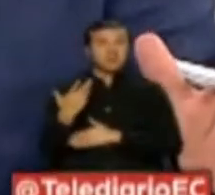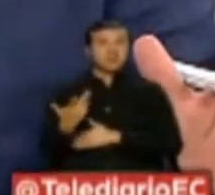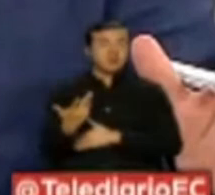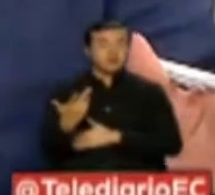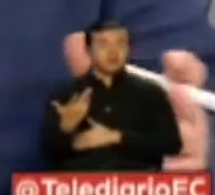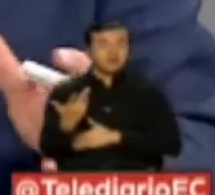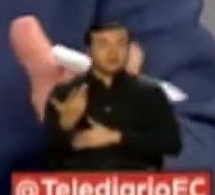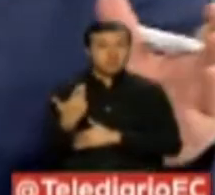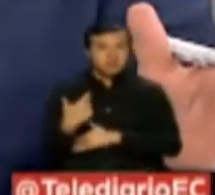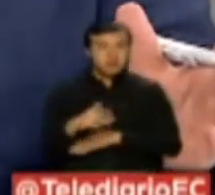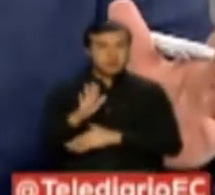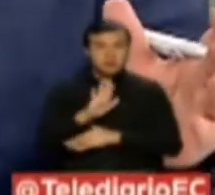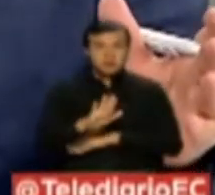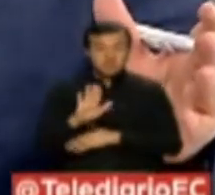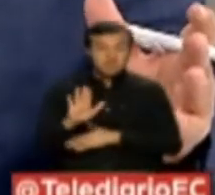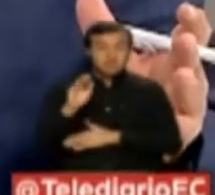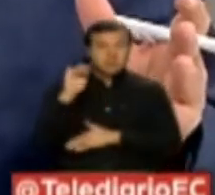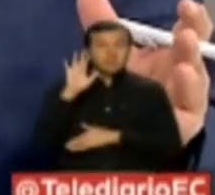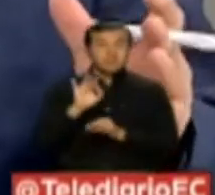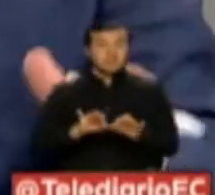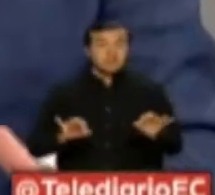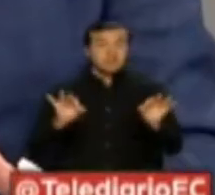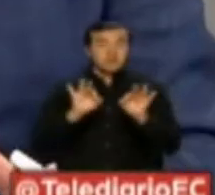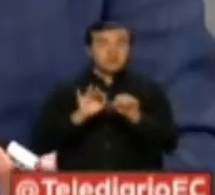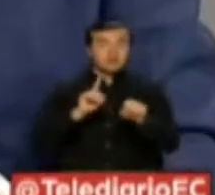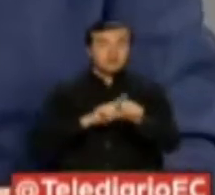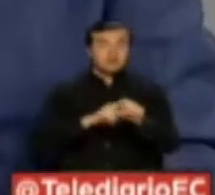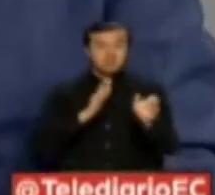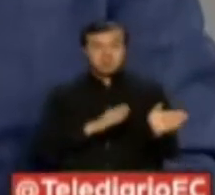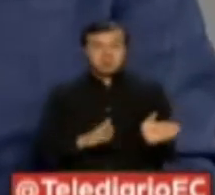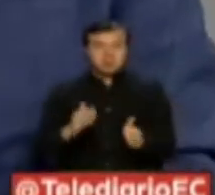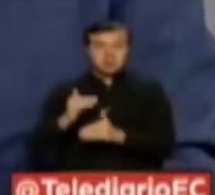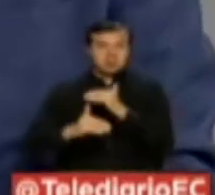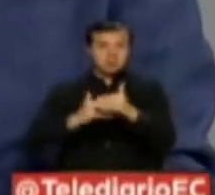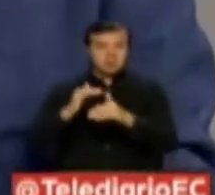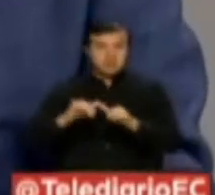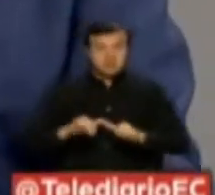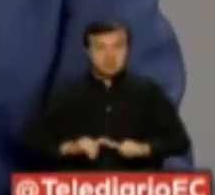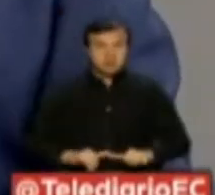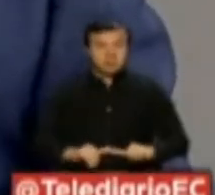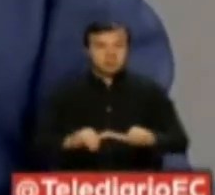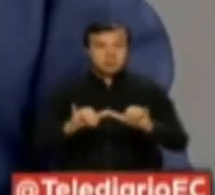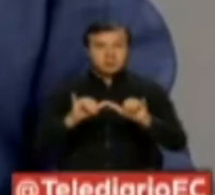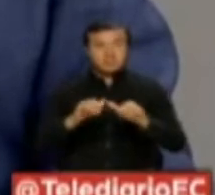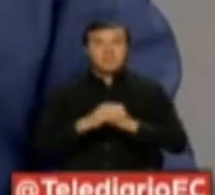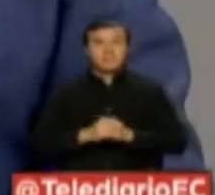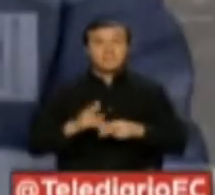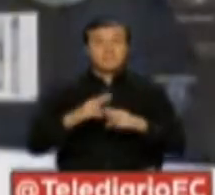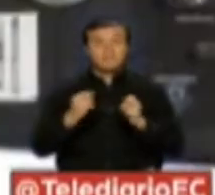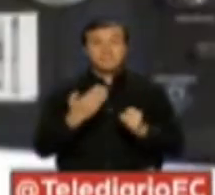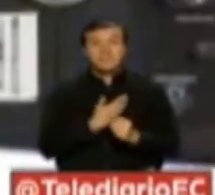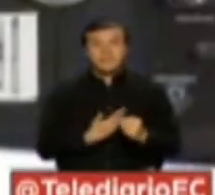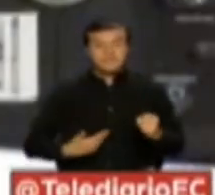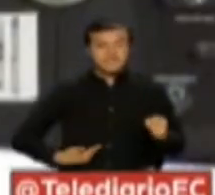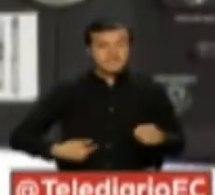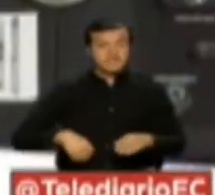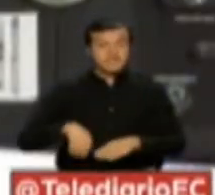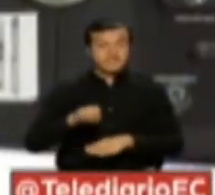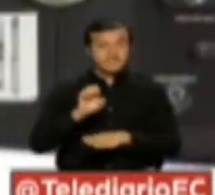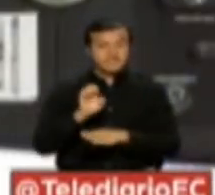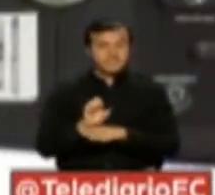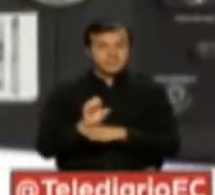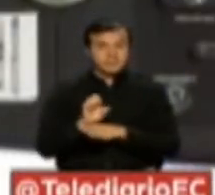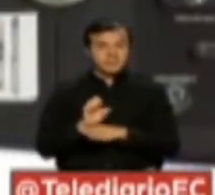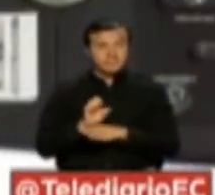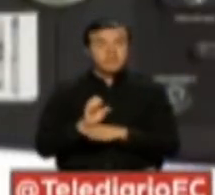en este, para, y además sobre todo para cumplir los tiempos procesales? El expresidente de la República no